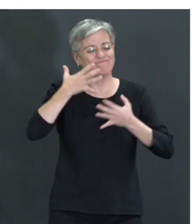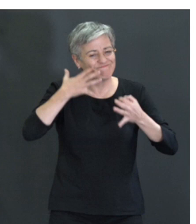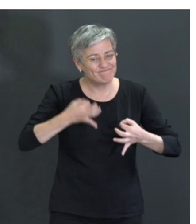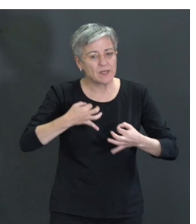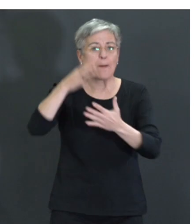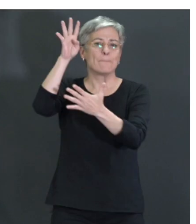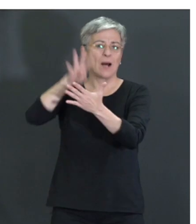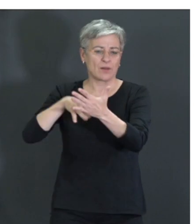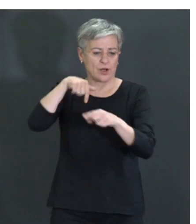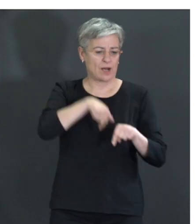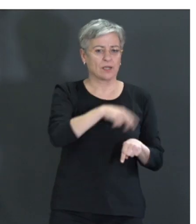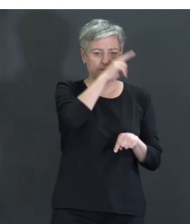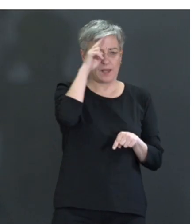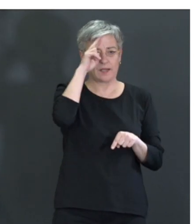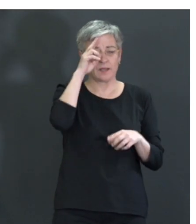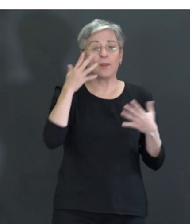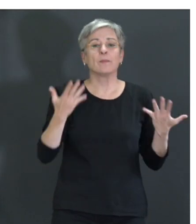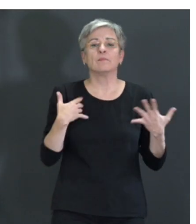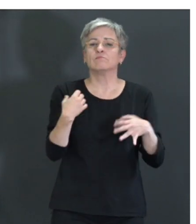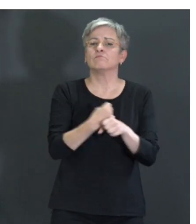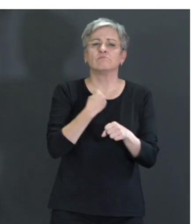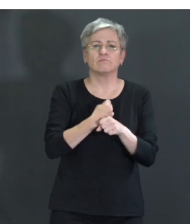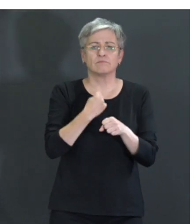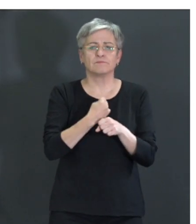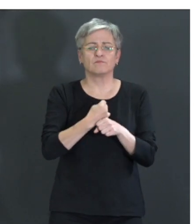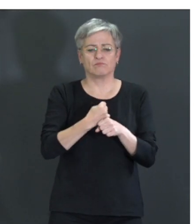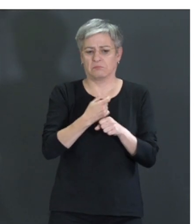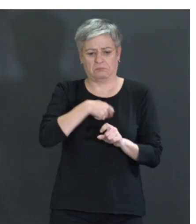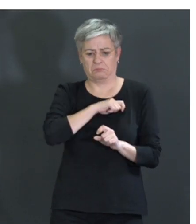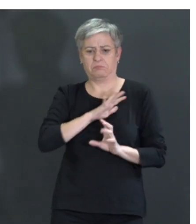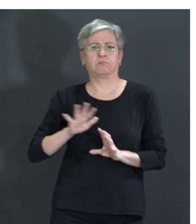y en Madrid, pero trabajamos en todo el territorio.